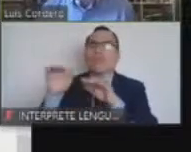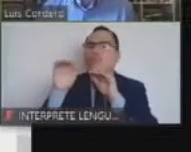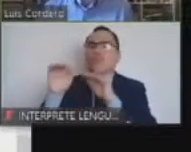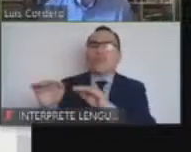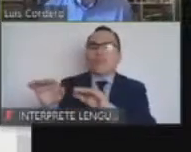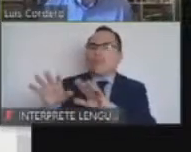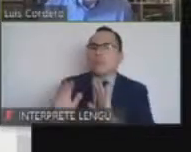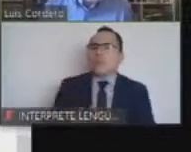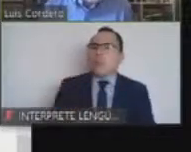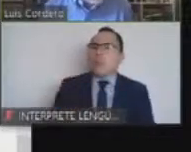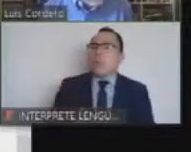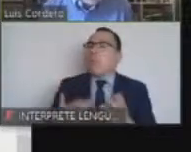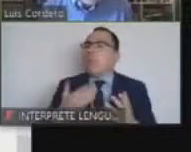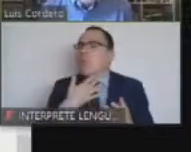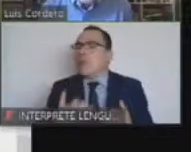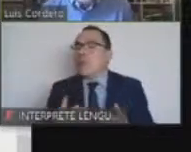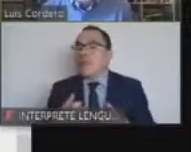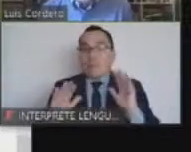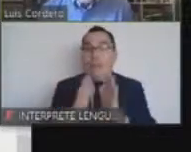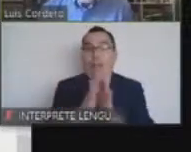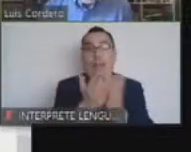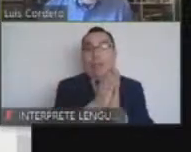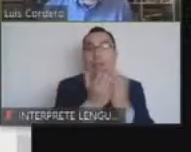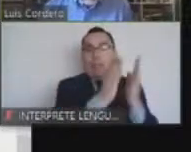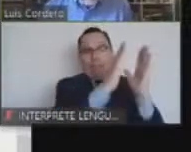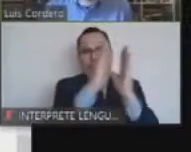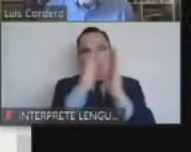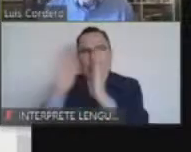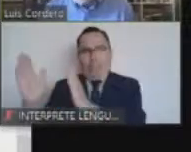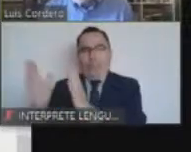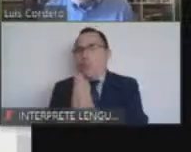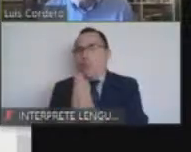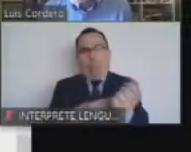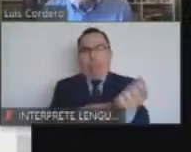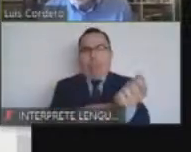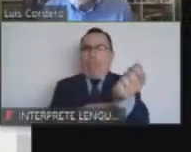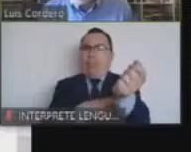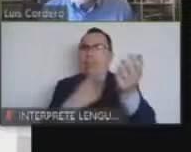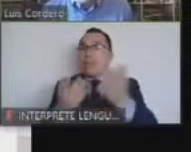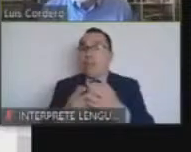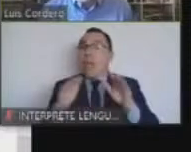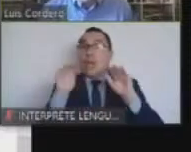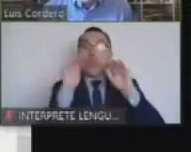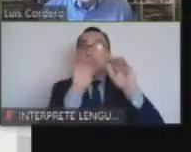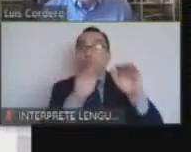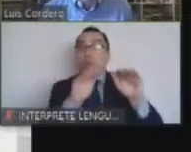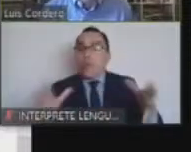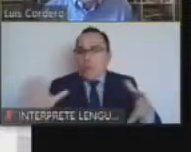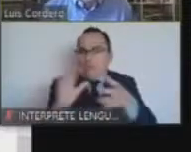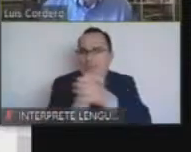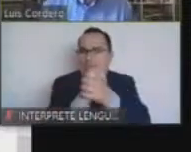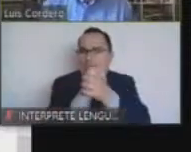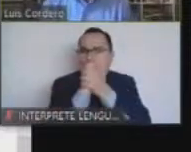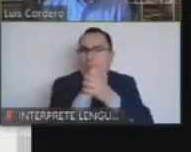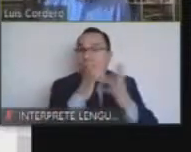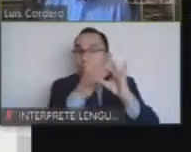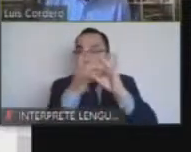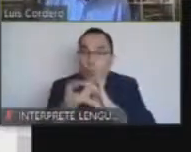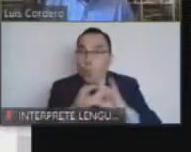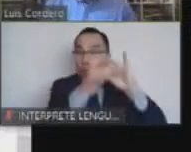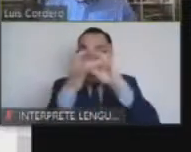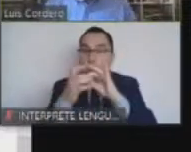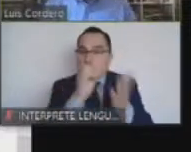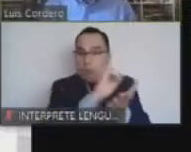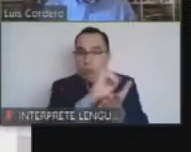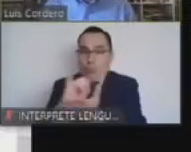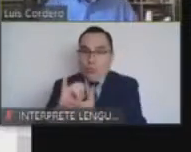una amplia literatura, María Osigna sería un ejemplo, ¿no? La confianza es la que permite amalgamar instituciones, la confianza de alguna otra